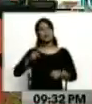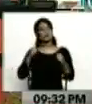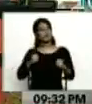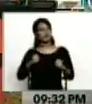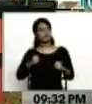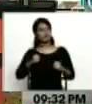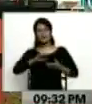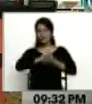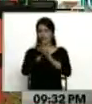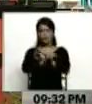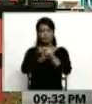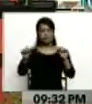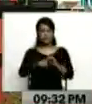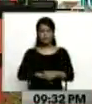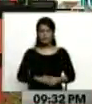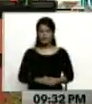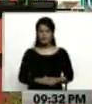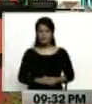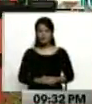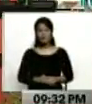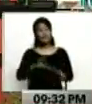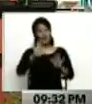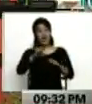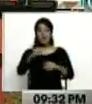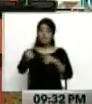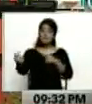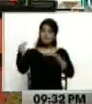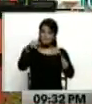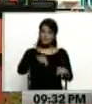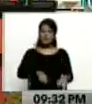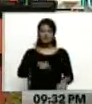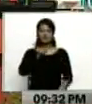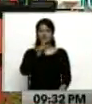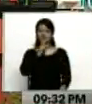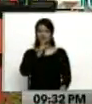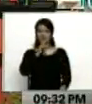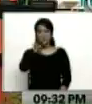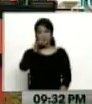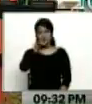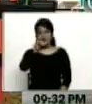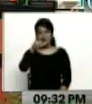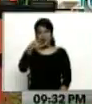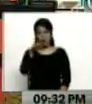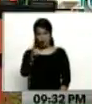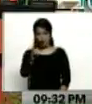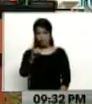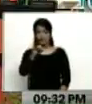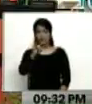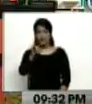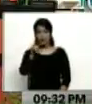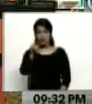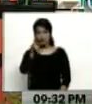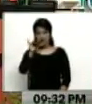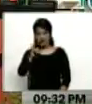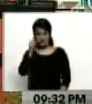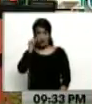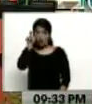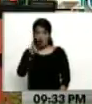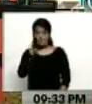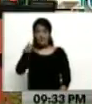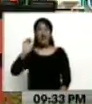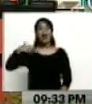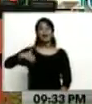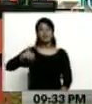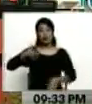bolivariana indestructible aquí est aquí está visitándonos Diego itzarri militante